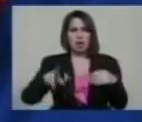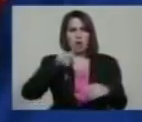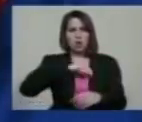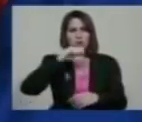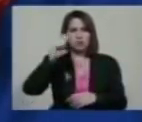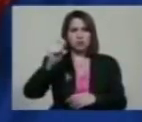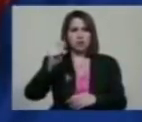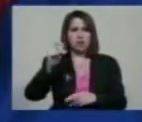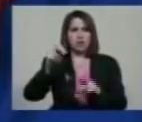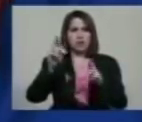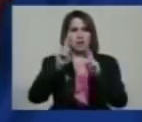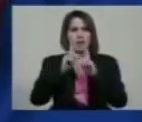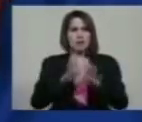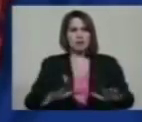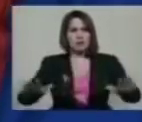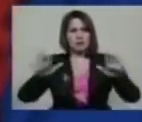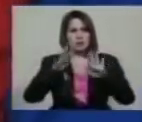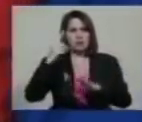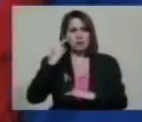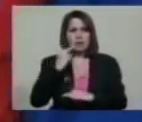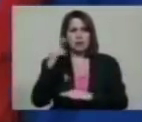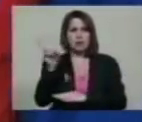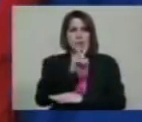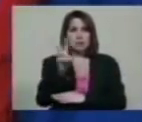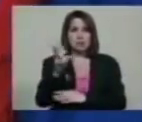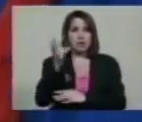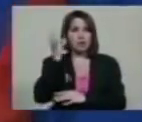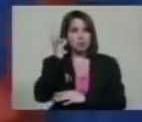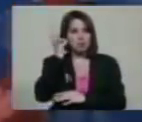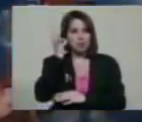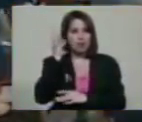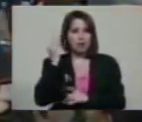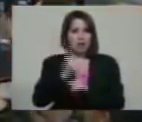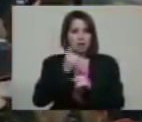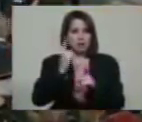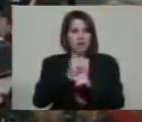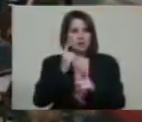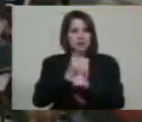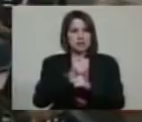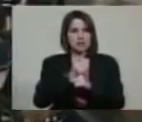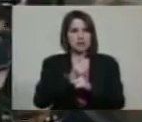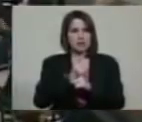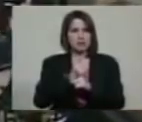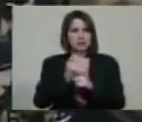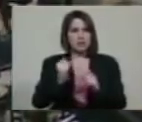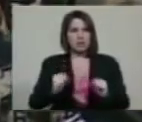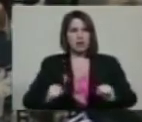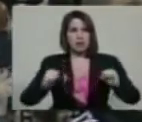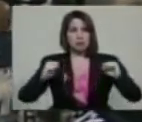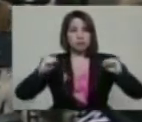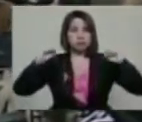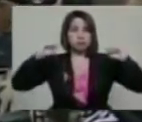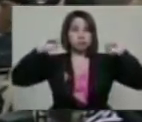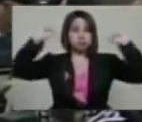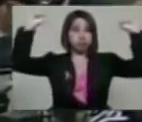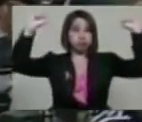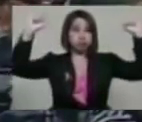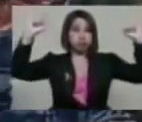Bolivariana de Venezuela. A la ciudadana Katherine Echandía, en la disciplina de levantamiento de pesas.